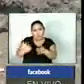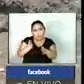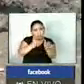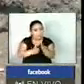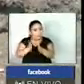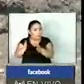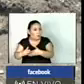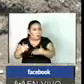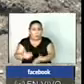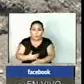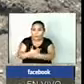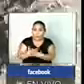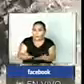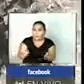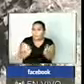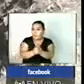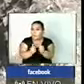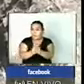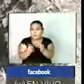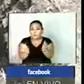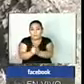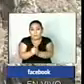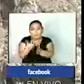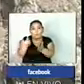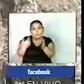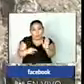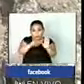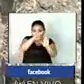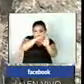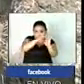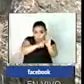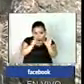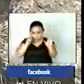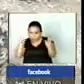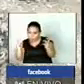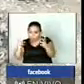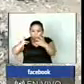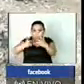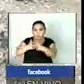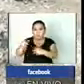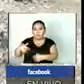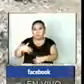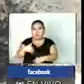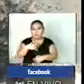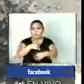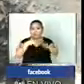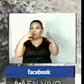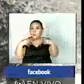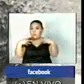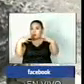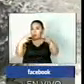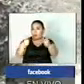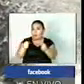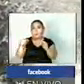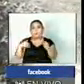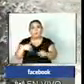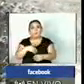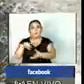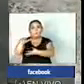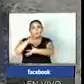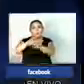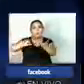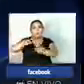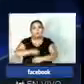ante cualquier escenario y se han acoplado a los parámetros establecidos por el Ministerio de Salud y Medio Ambiente